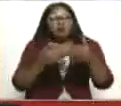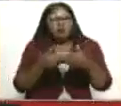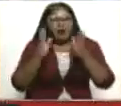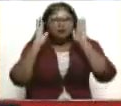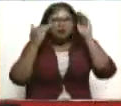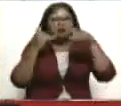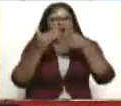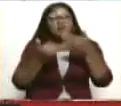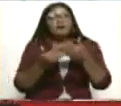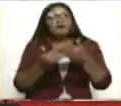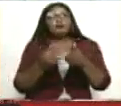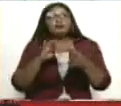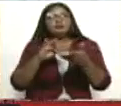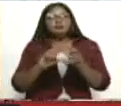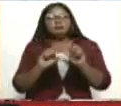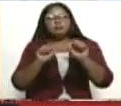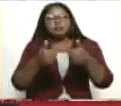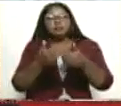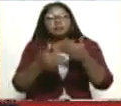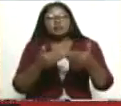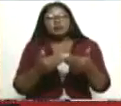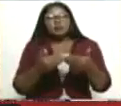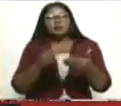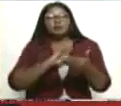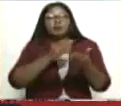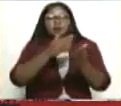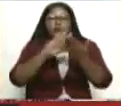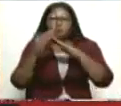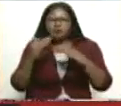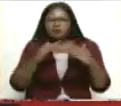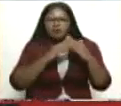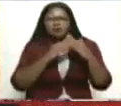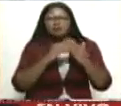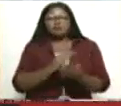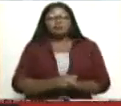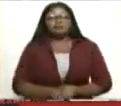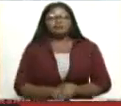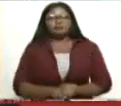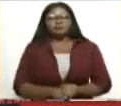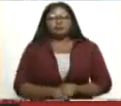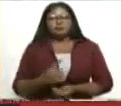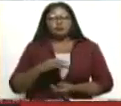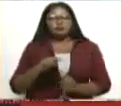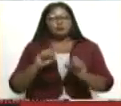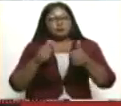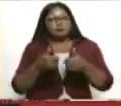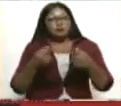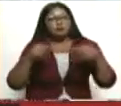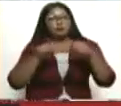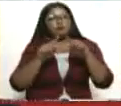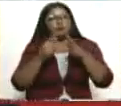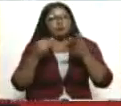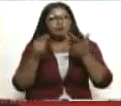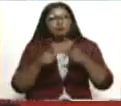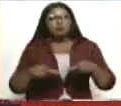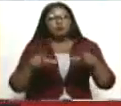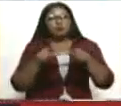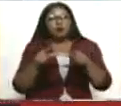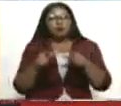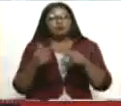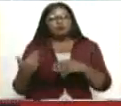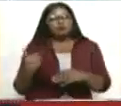atenta a las iniciativas de las comunidades para estudiar la declaración de otras zonas